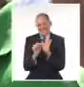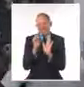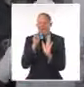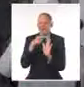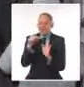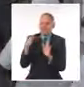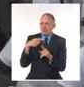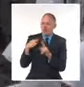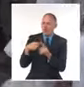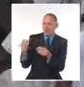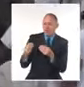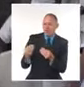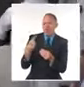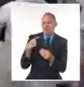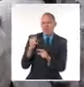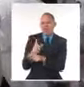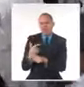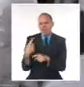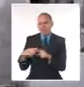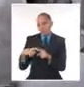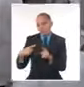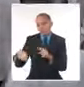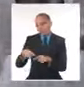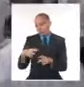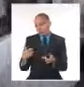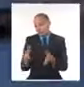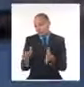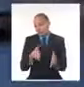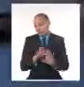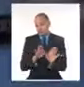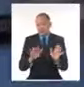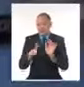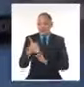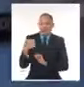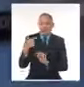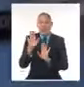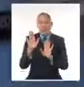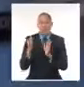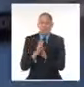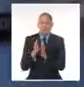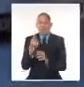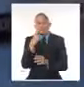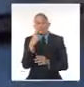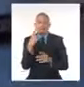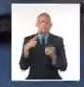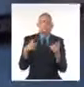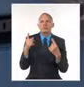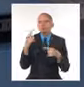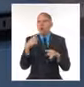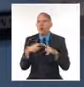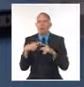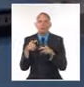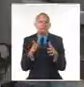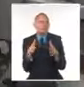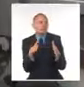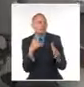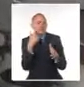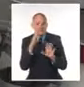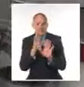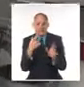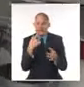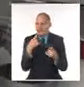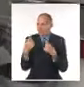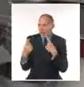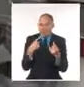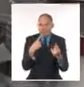Bühler. El mandatario recorrió las instalaciones de la fábrica e intercambió con sus trabajadores. En diálogo con sus directivos, les exhortó